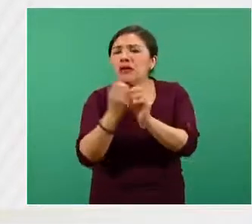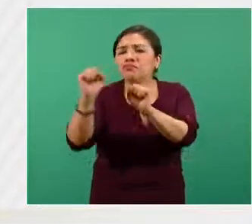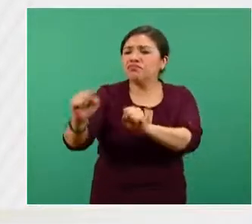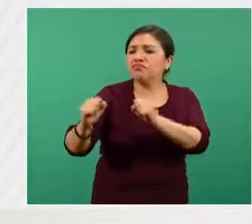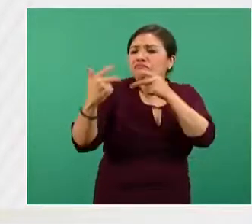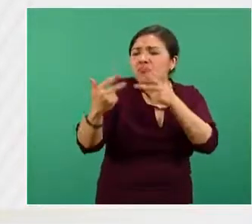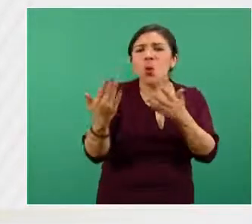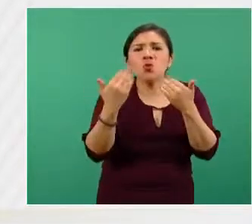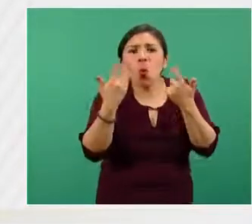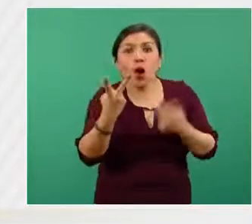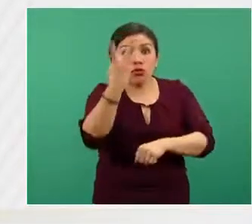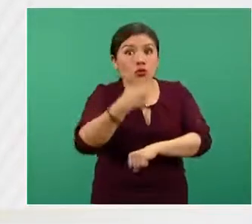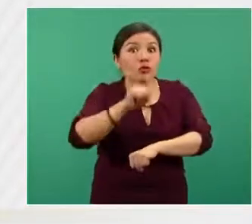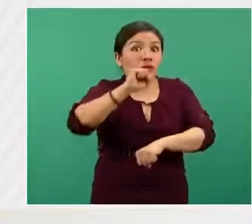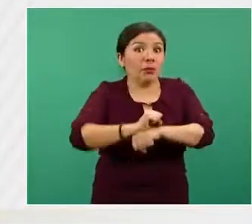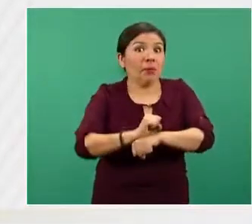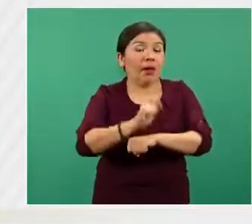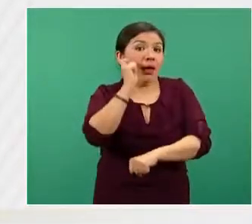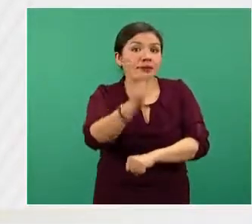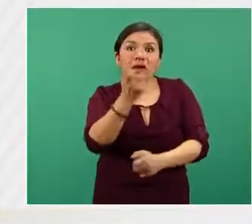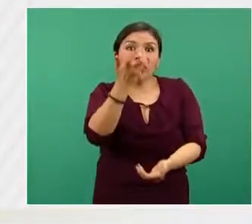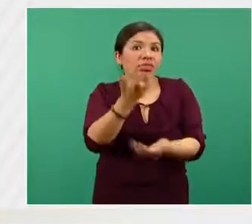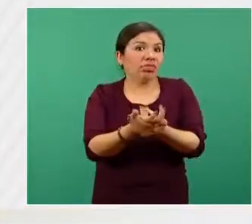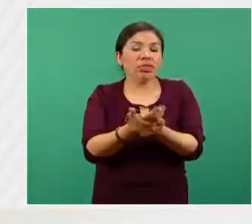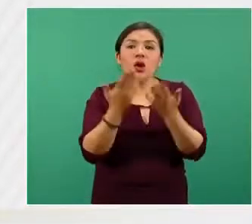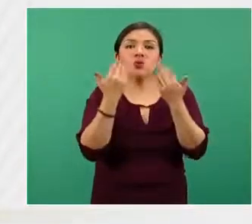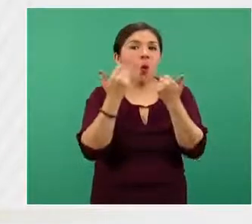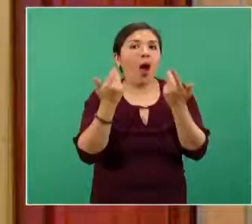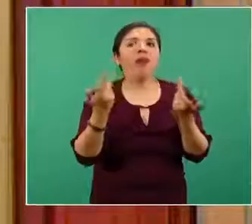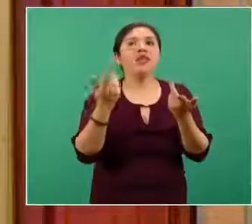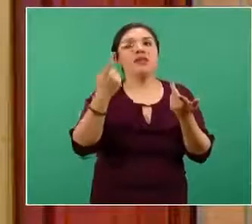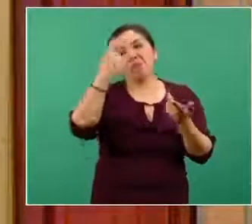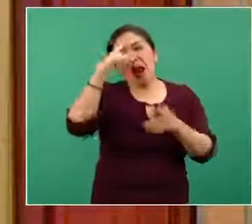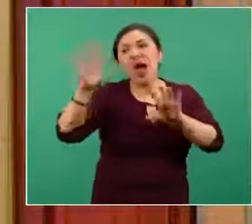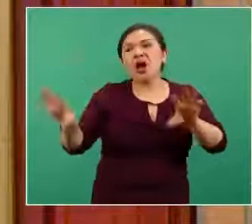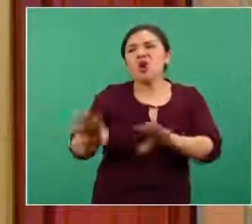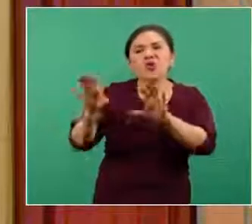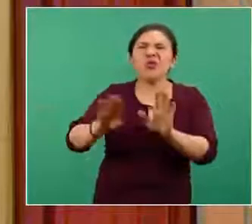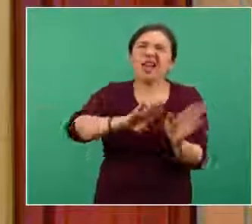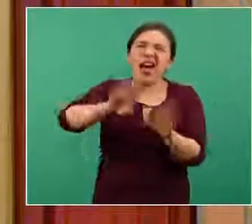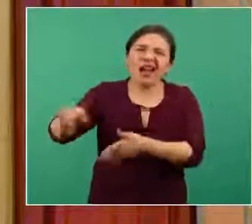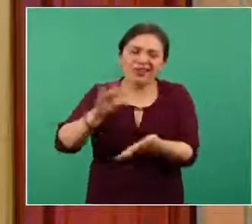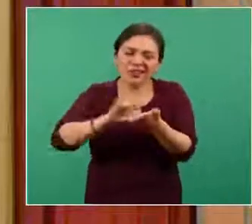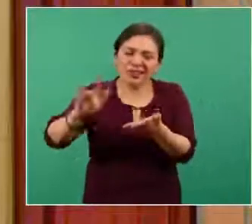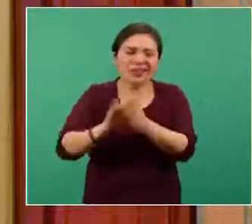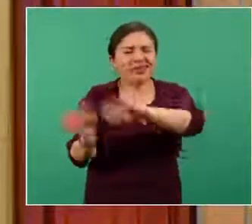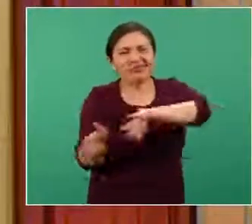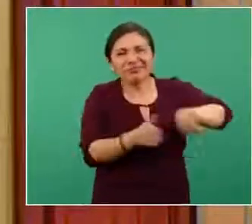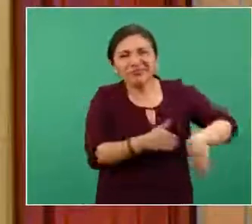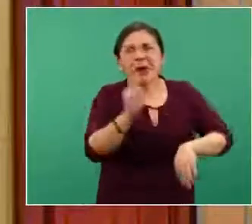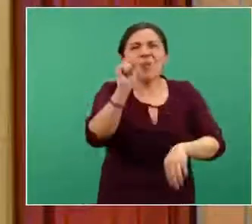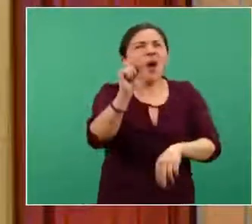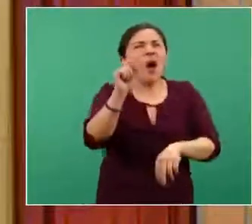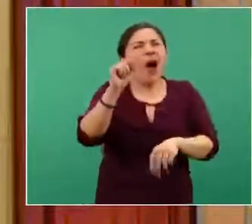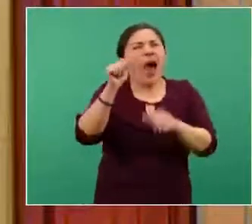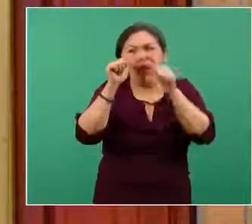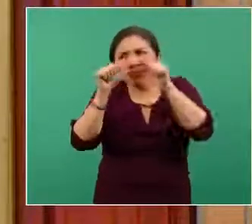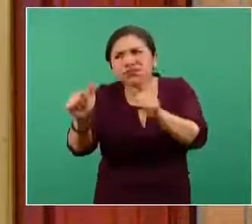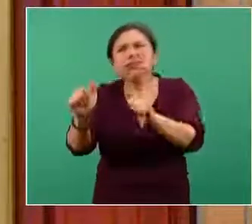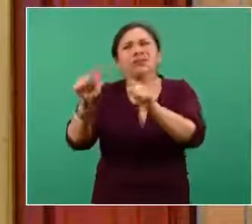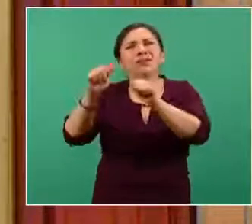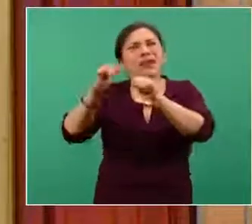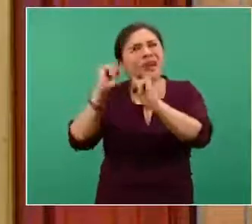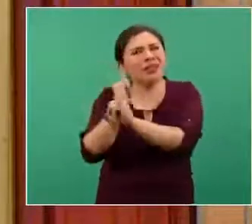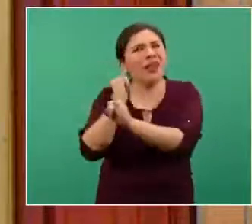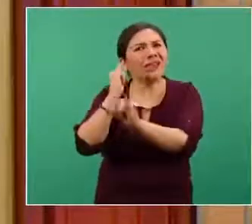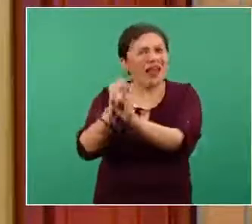virtuales, van a ser 2 semanas también en las que van a poder apagar la computadora, apagar la tableta, desconectarse un poco de las clases